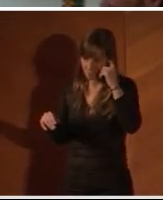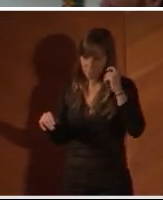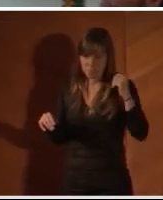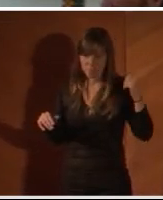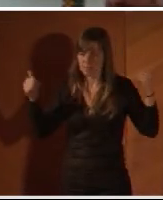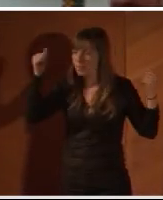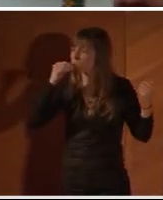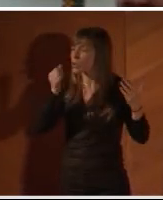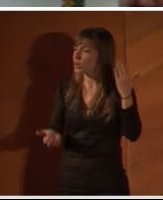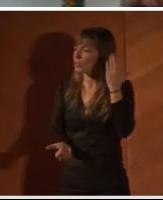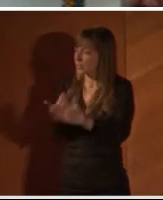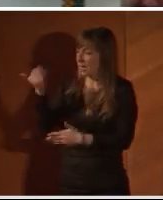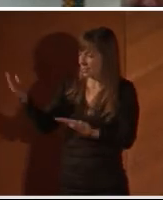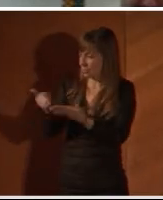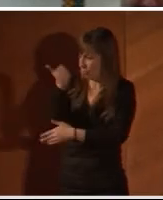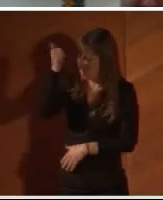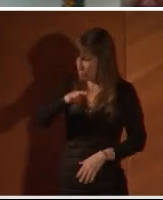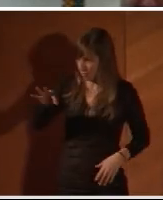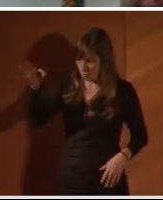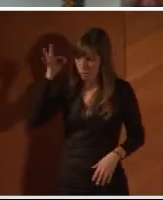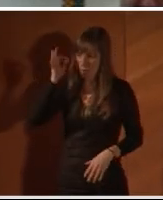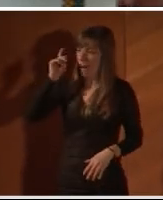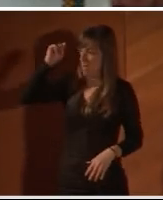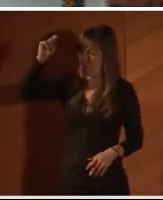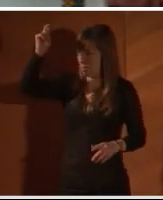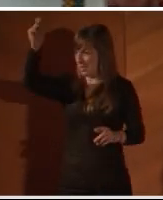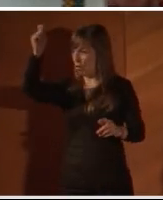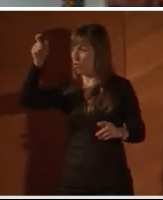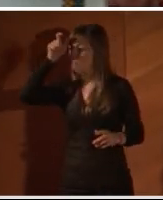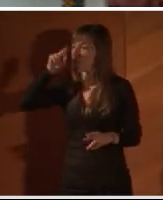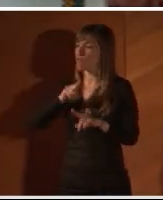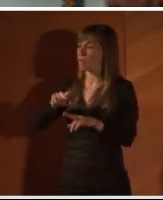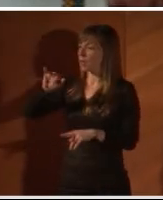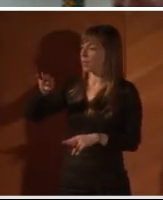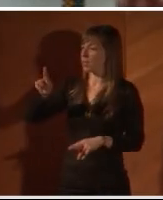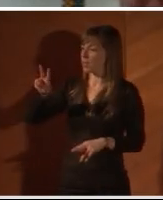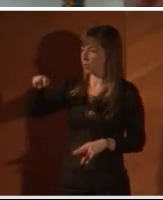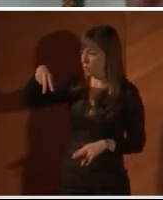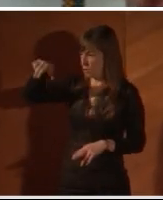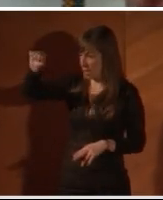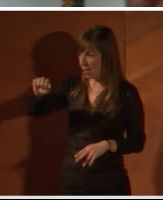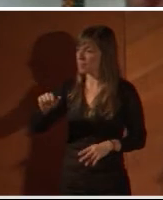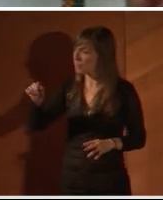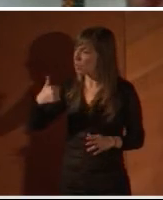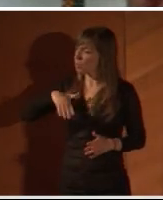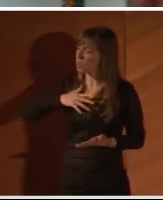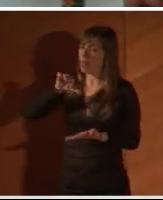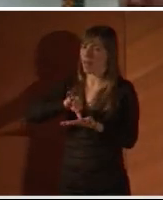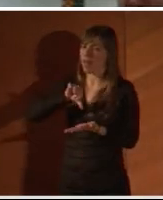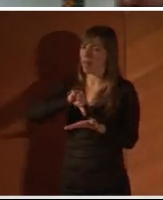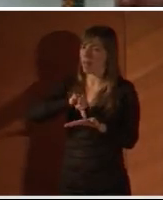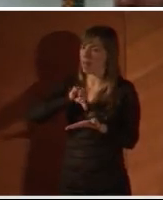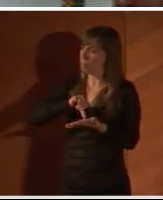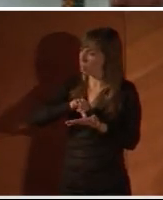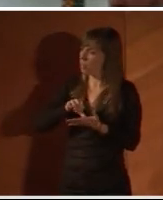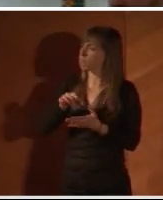Eguerdión, buenos días a todos y todas. Un saludo desde Pamplona, Iruña, una ciudad que se ha llenado de